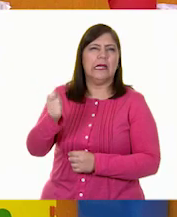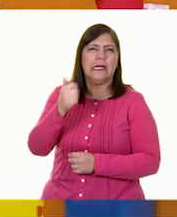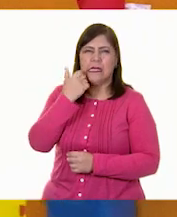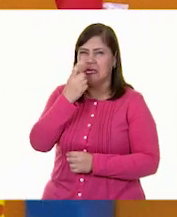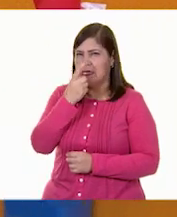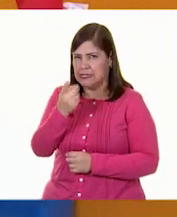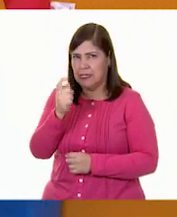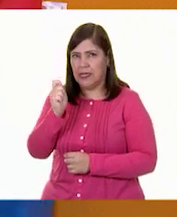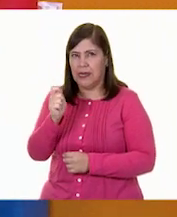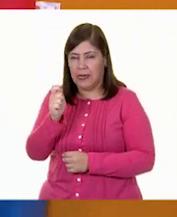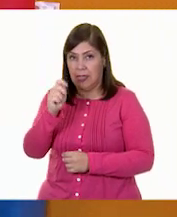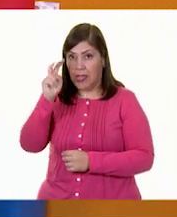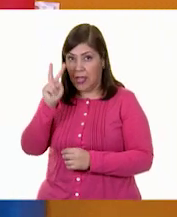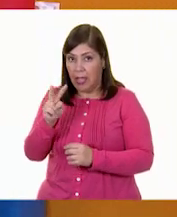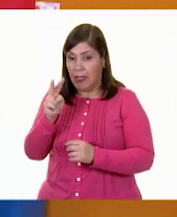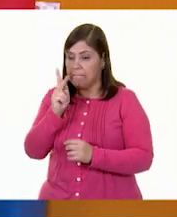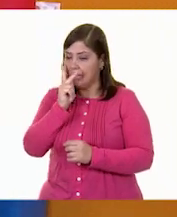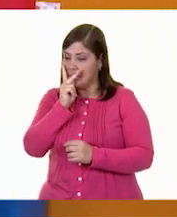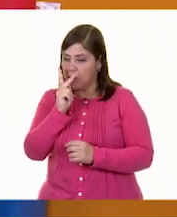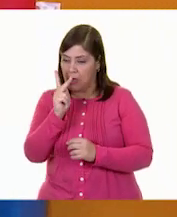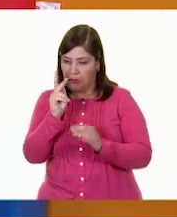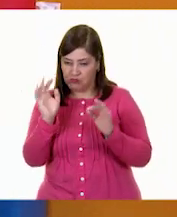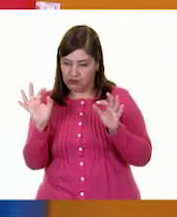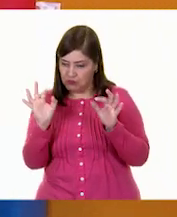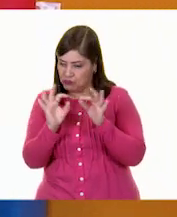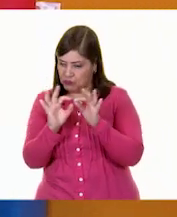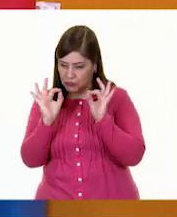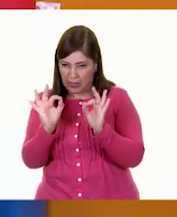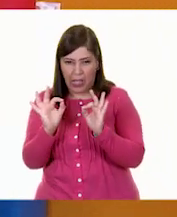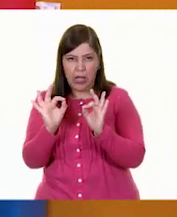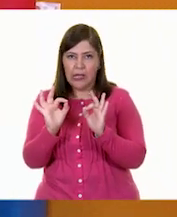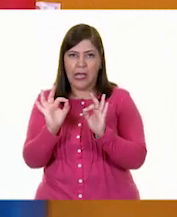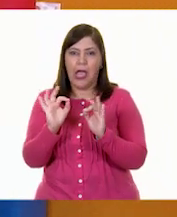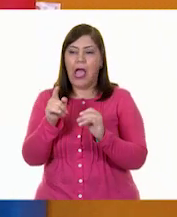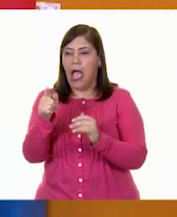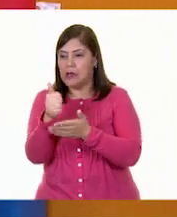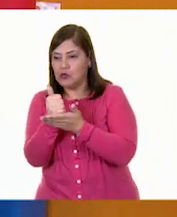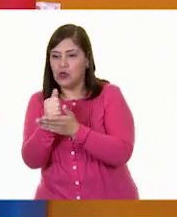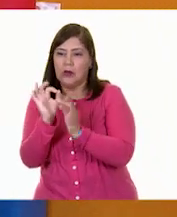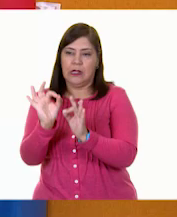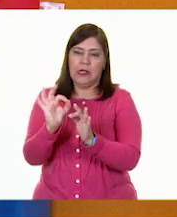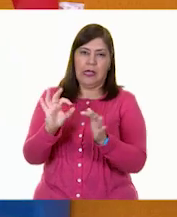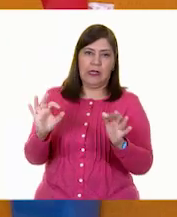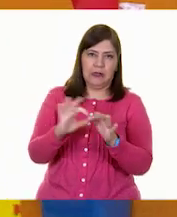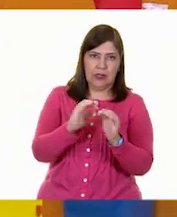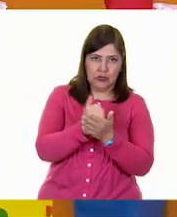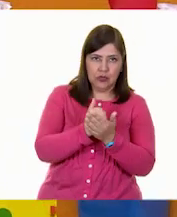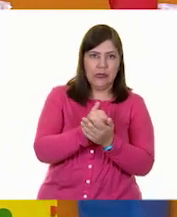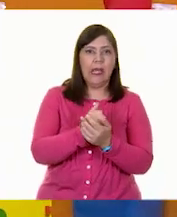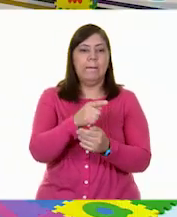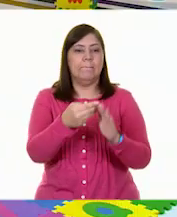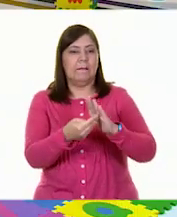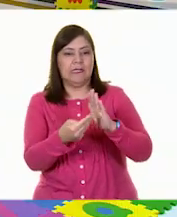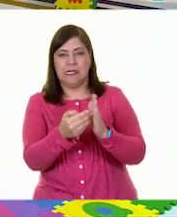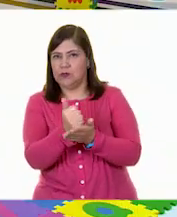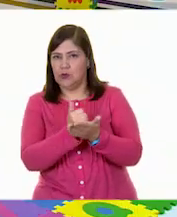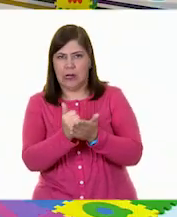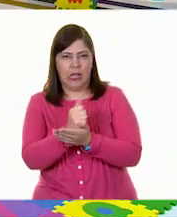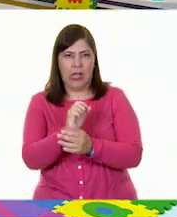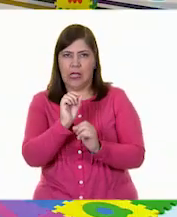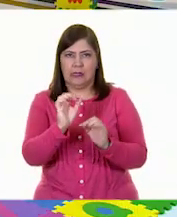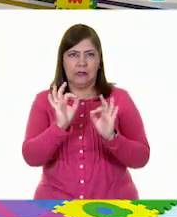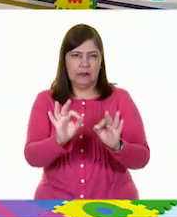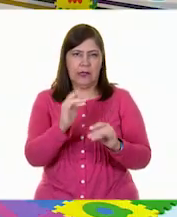Acuérdate que el sentido literal de las palabras, ¿sí?, es decir las cosas como son. Sí. Azul, así es azul. No, la mesa es azul. Ajá. Eso es en sentido